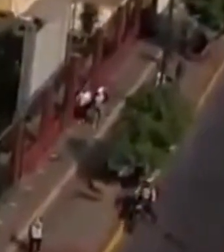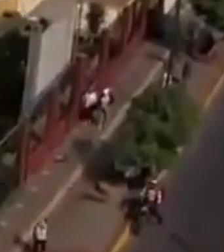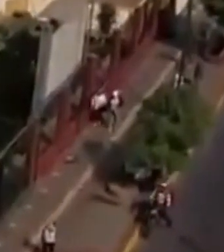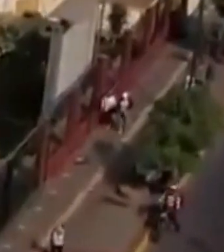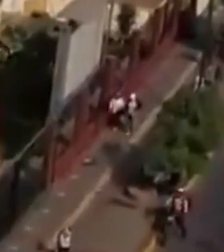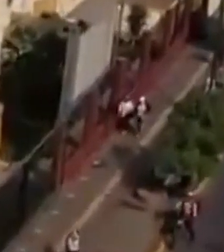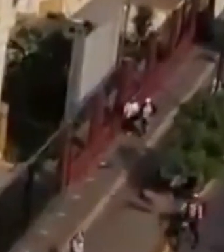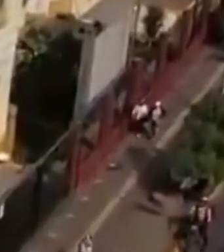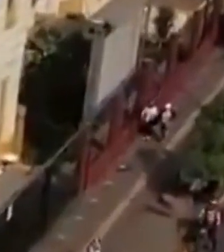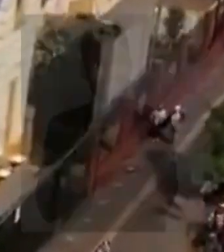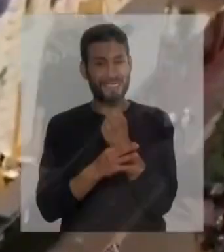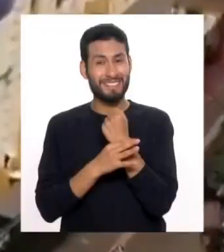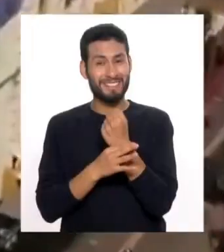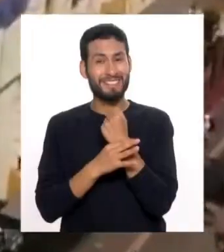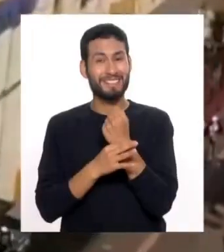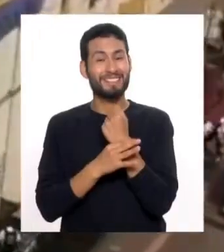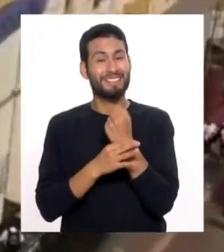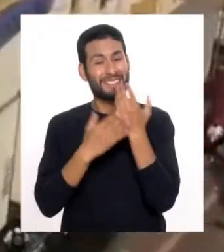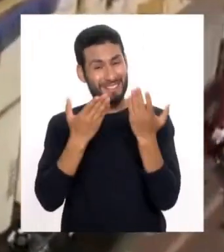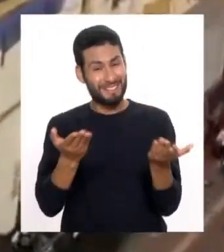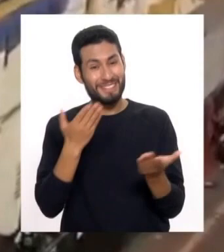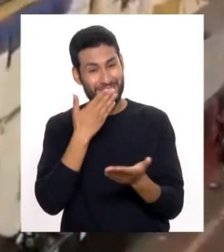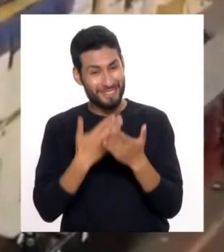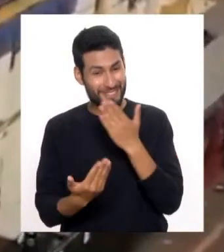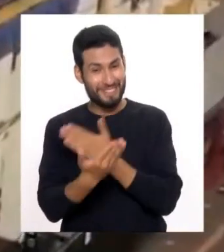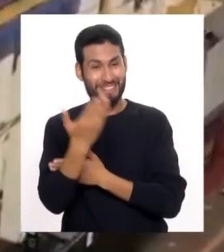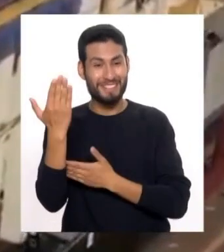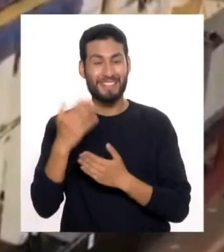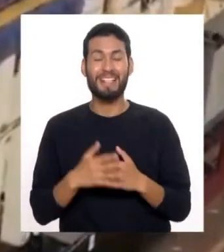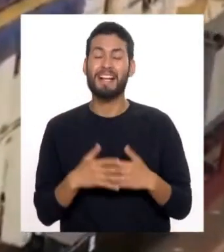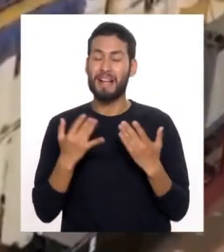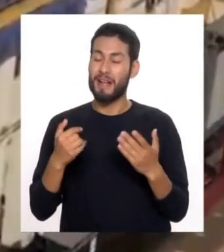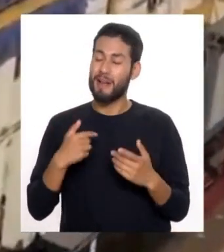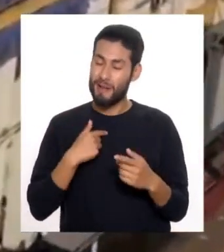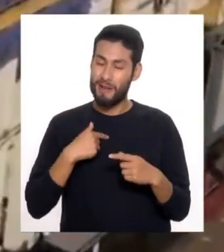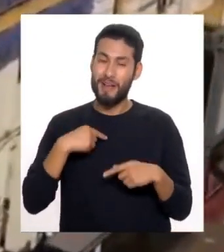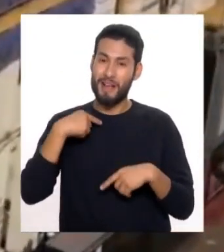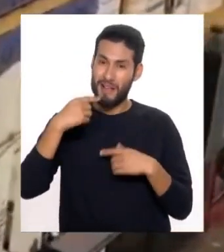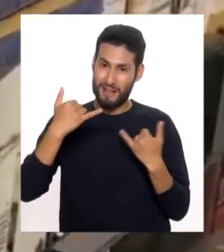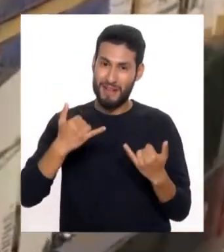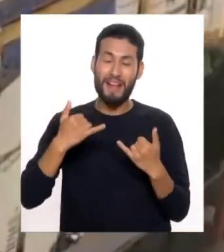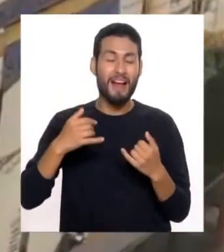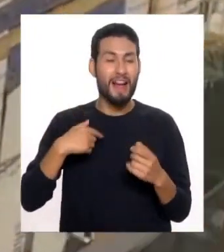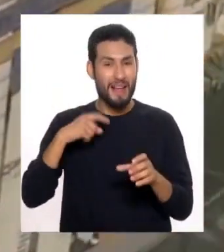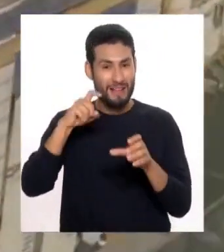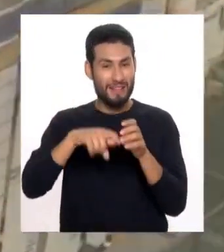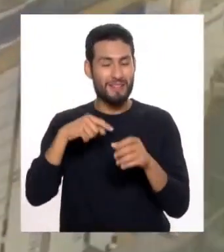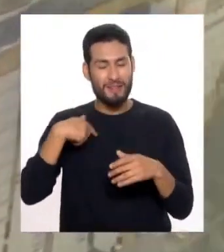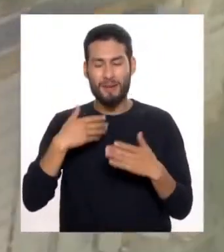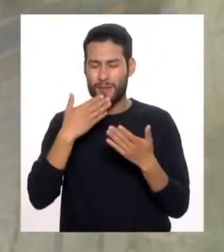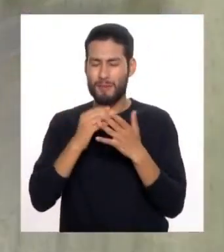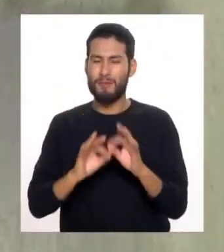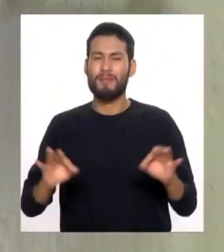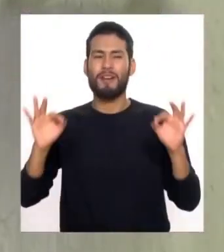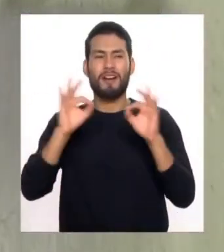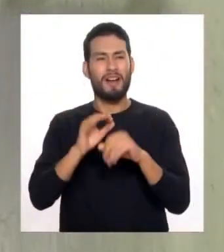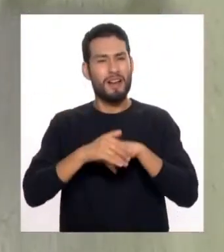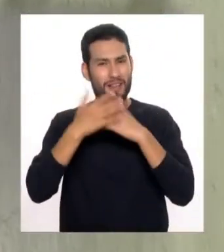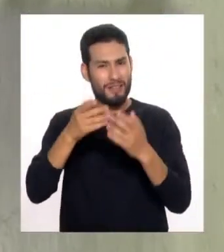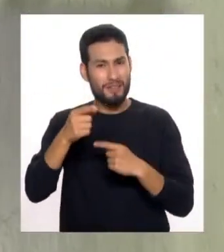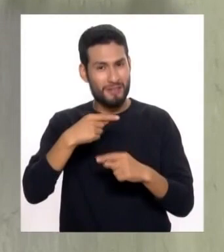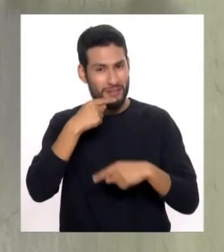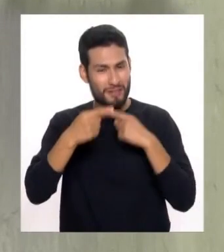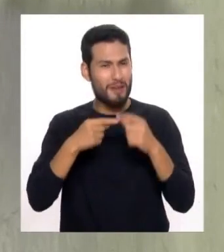Doctores, ¿cómo están? Buenos días. Bueno, sumarme en realidad antes que nada a este saludo importante. Usted mencionaba, doctor,